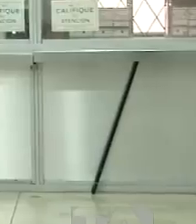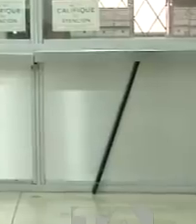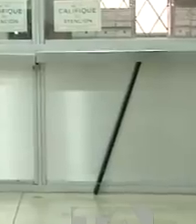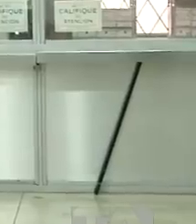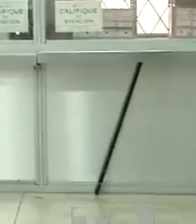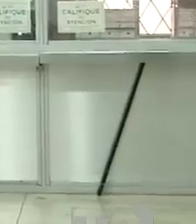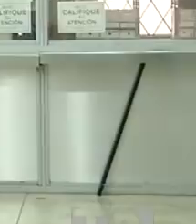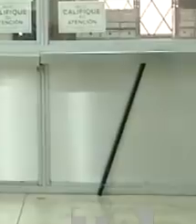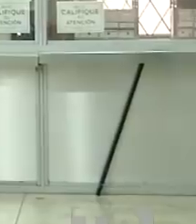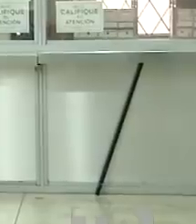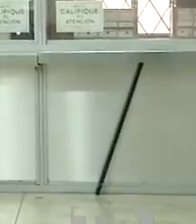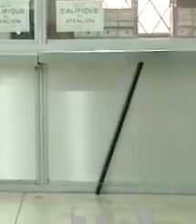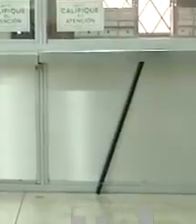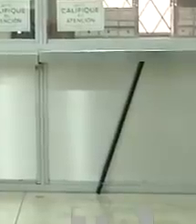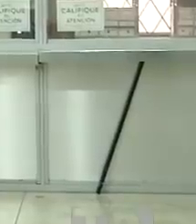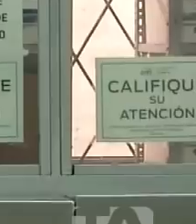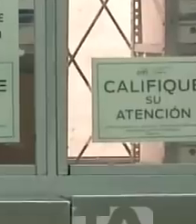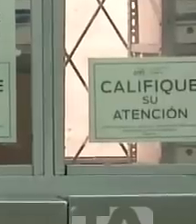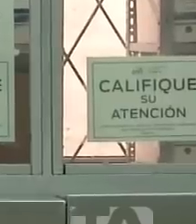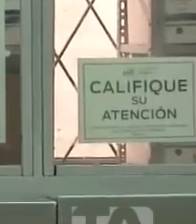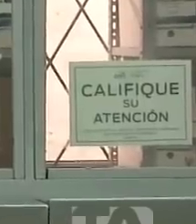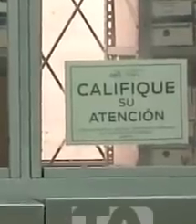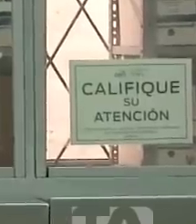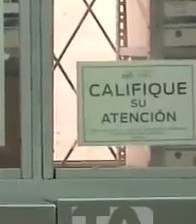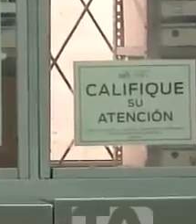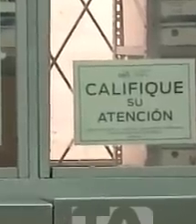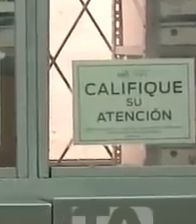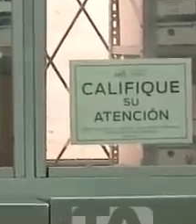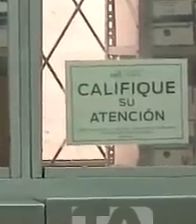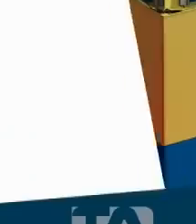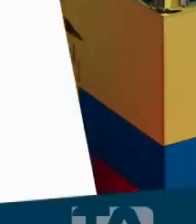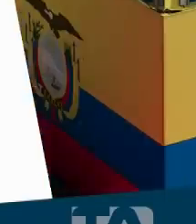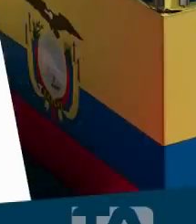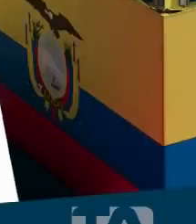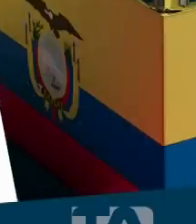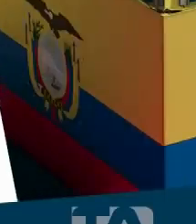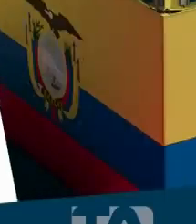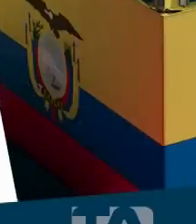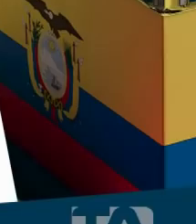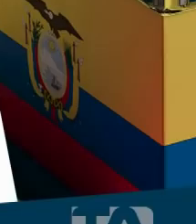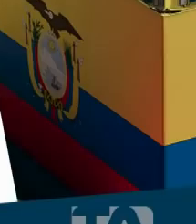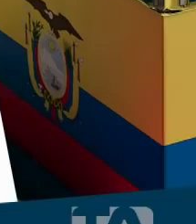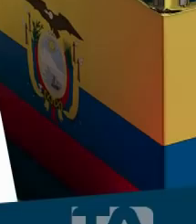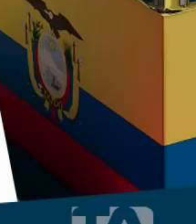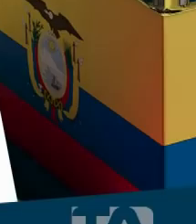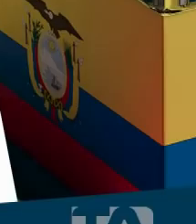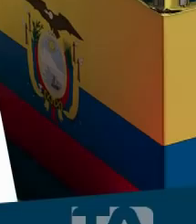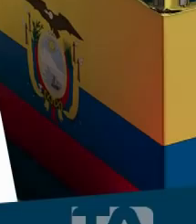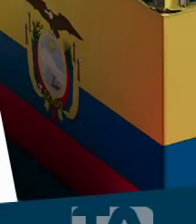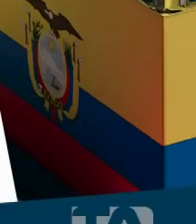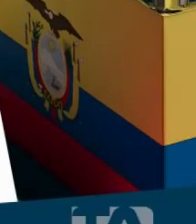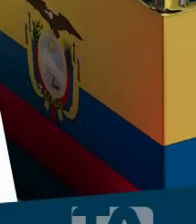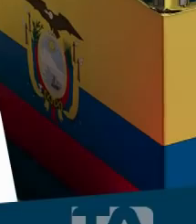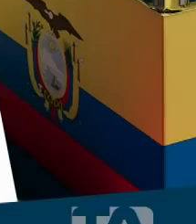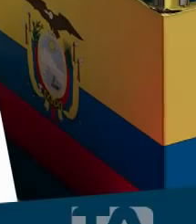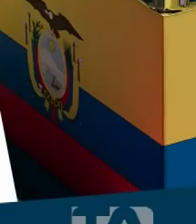Pero algunas personas sí podrán justificar su inasistencia. Por ejemplo, si es que el día de las elecciones tenía